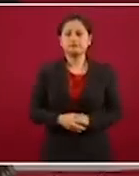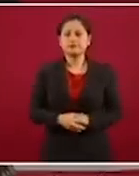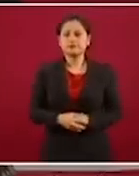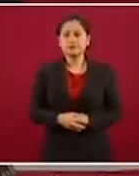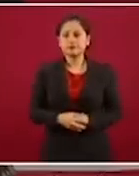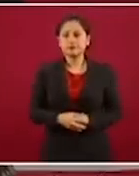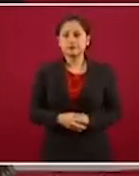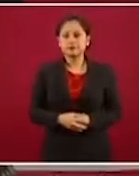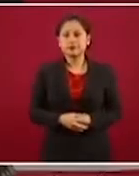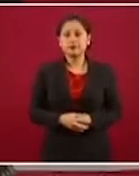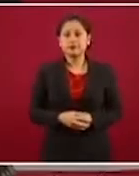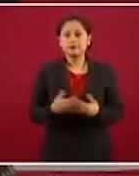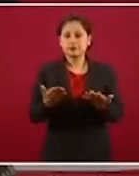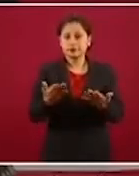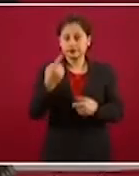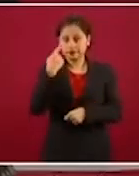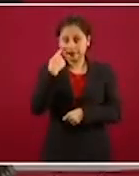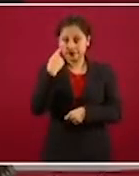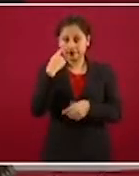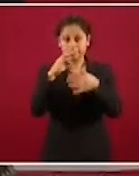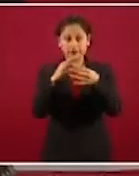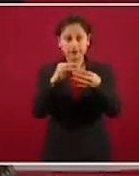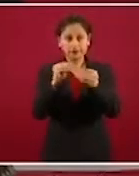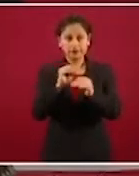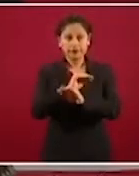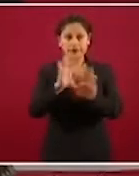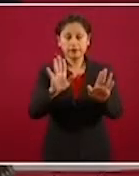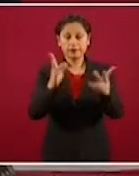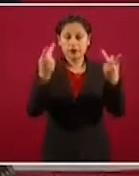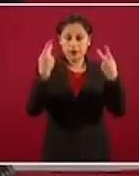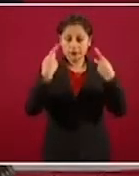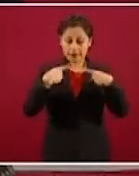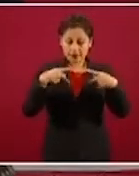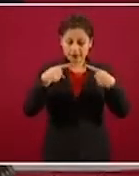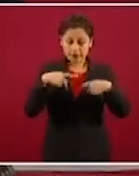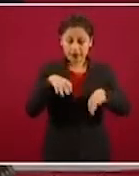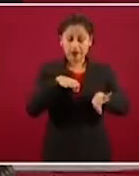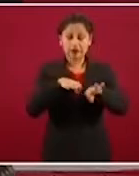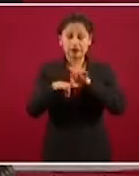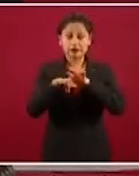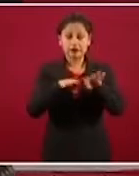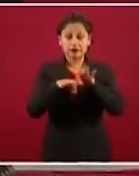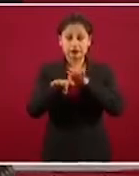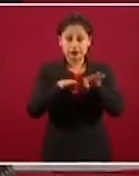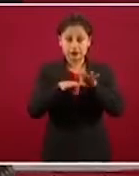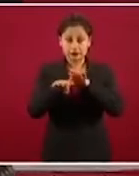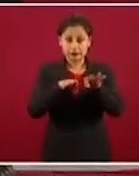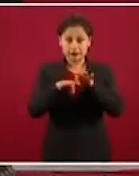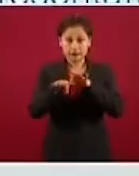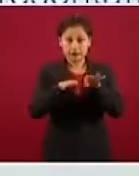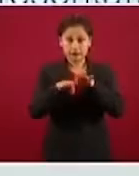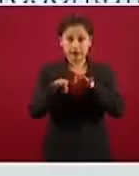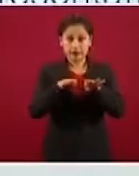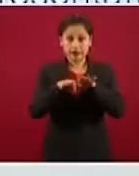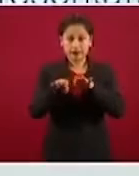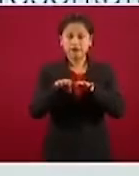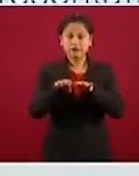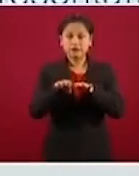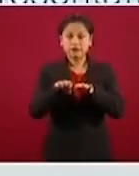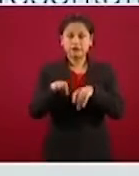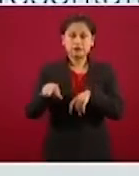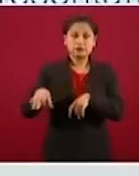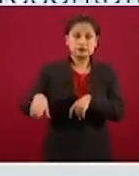el personal esencial de interés público podrá de manera voluntaria presentarse al laboral